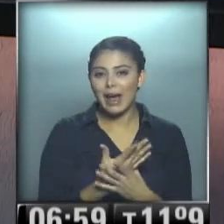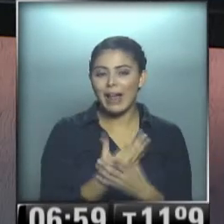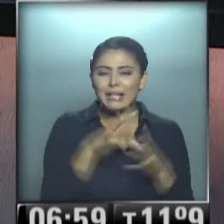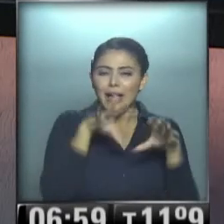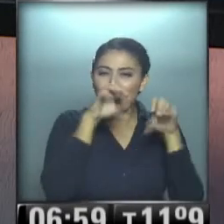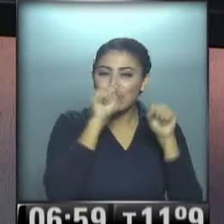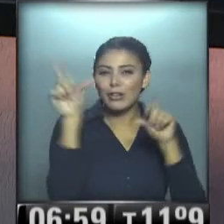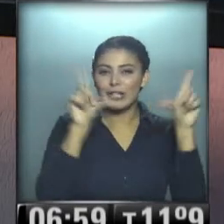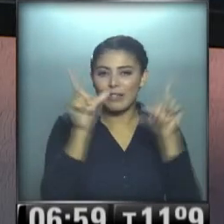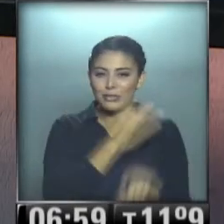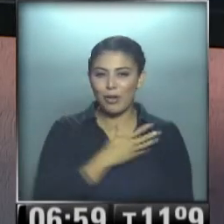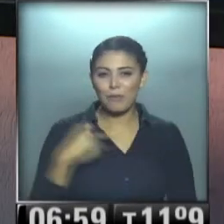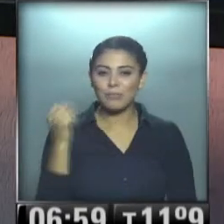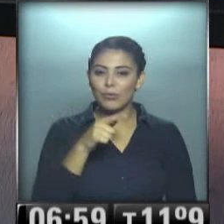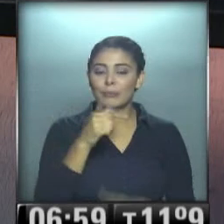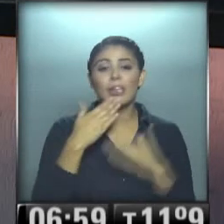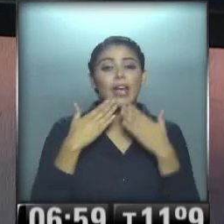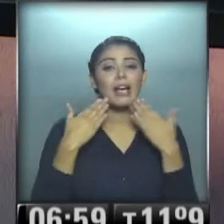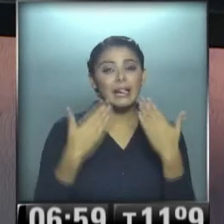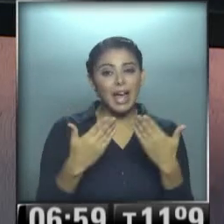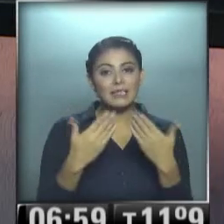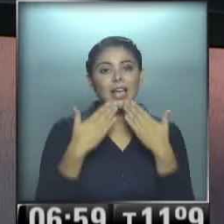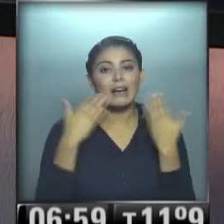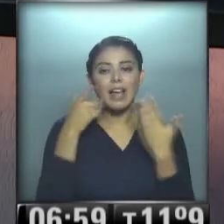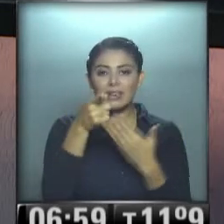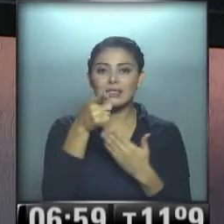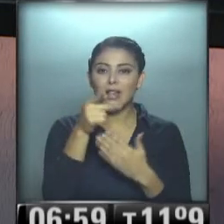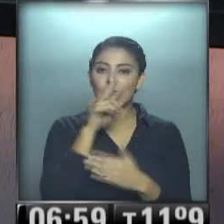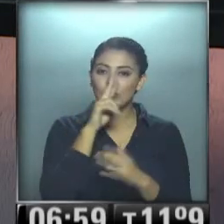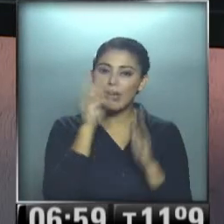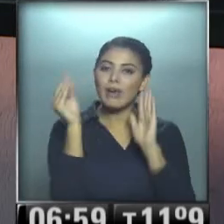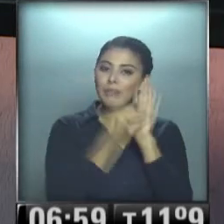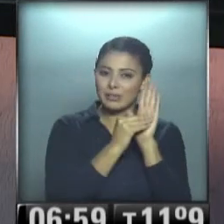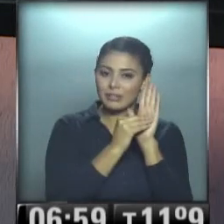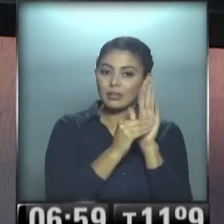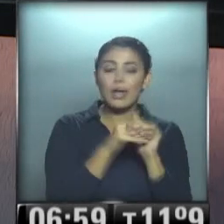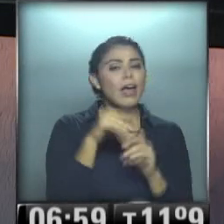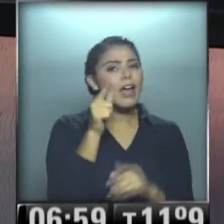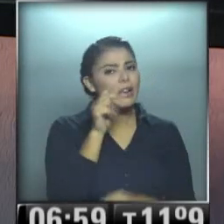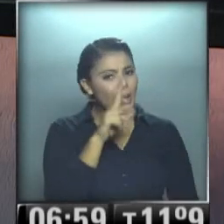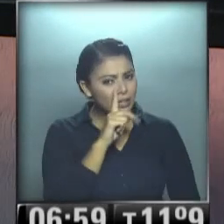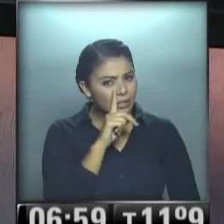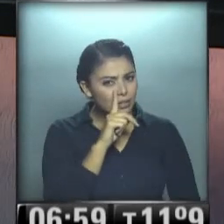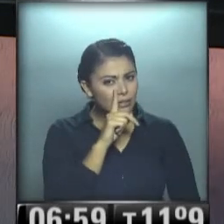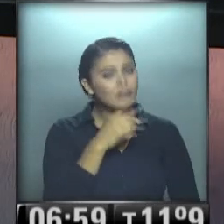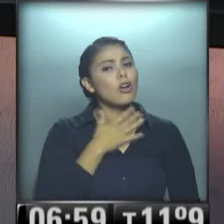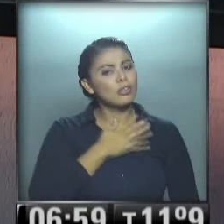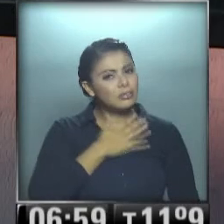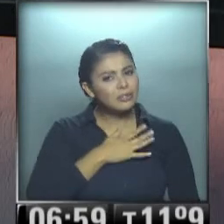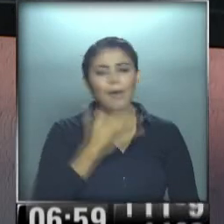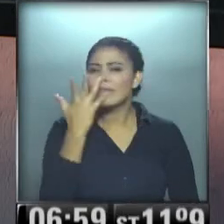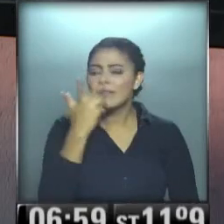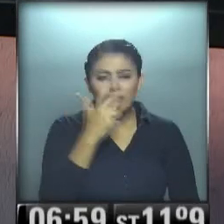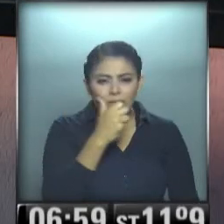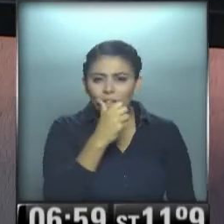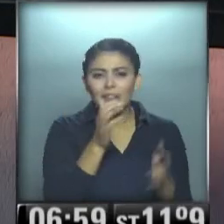de la televisión pública. Muchísimas gracias por tu mensaje también en esta mañana. Cari. Un gusto, me encanta